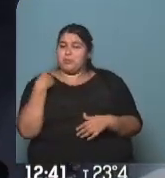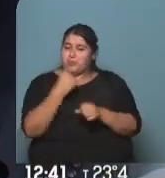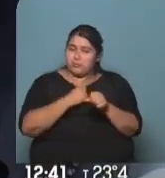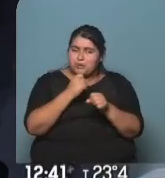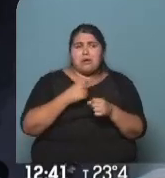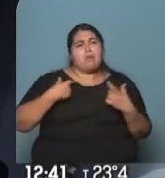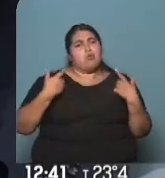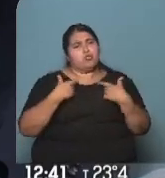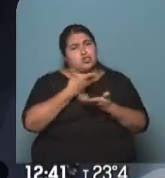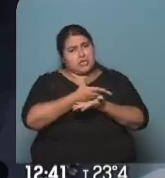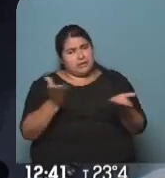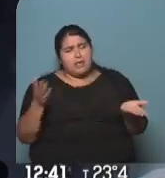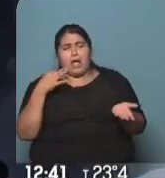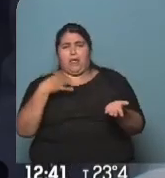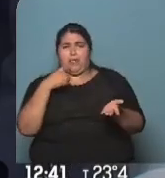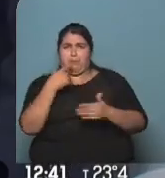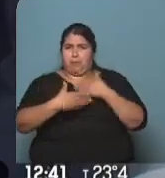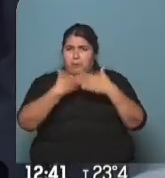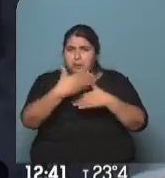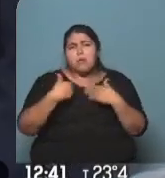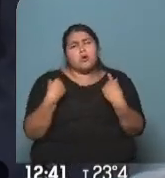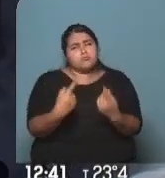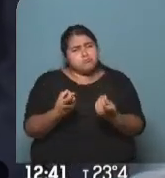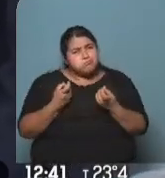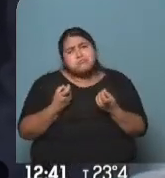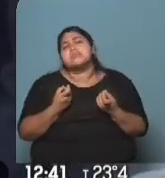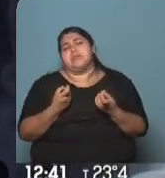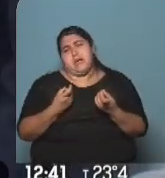como sociedad y son cosas que van evolucionando, ¿no? Y que se necesitan, ¿no? Para los derechos de todos.